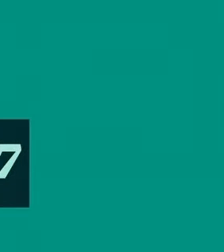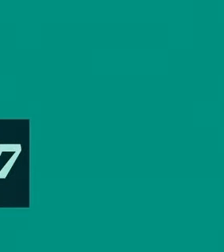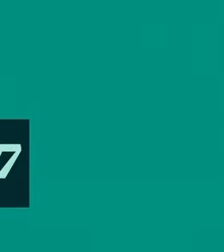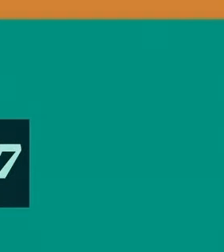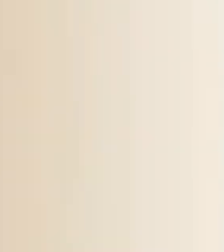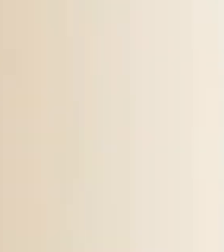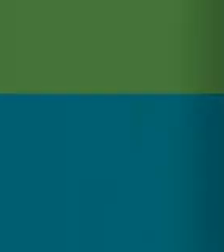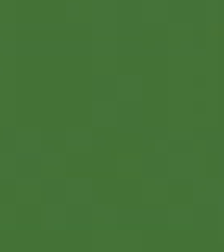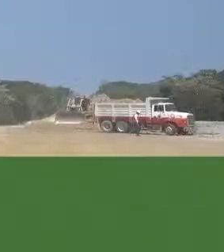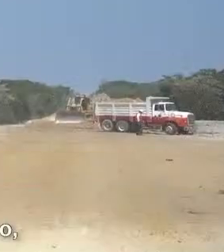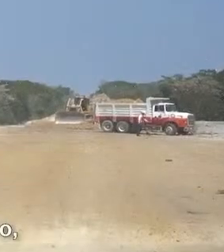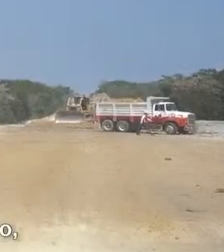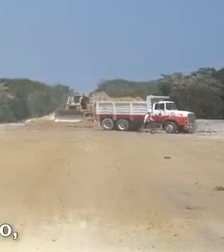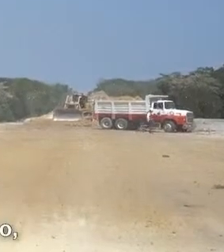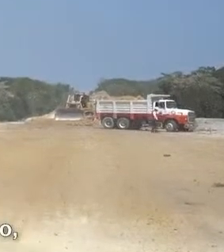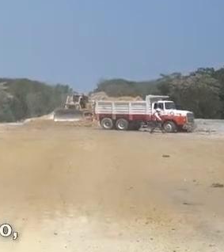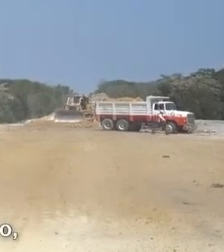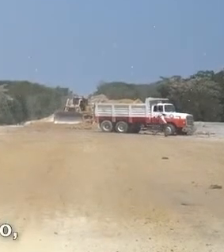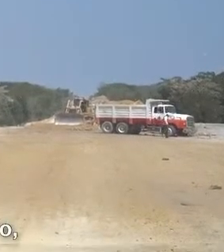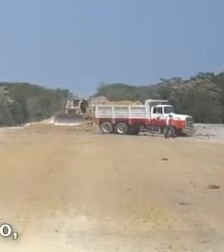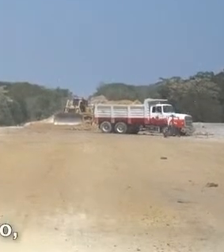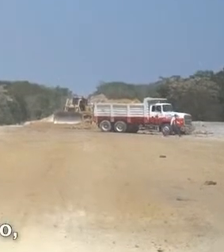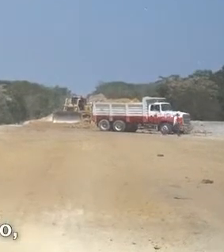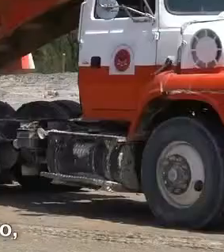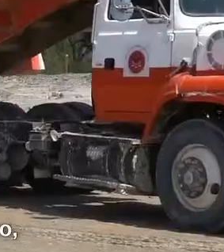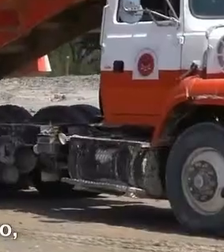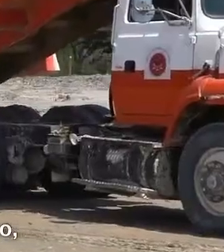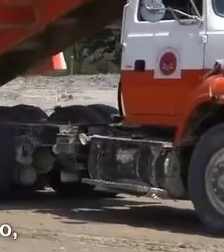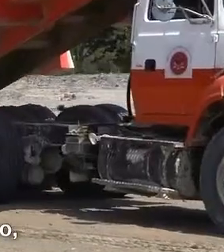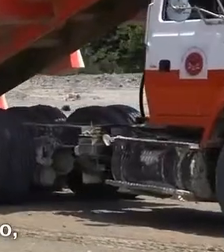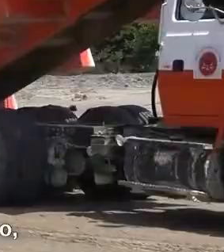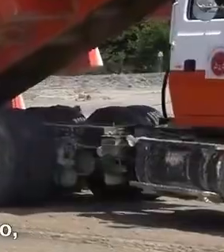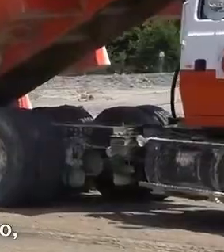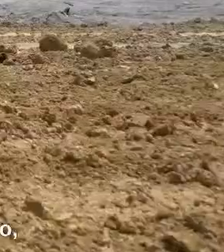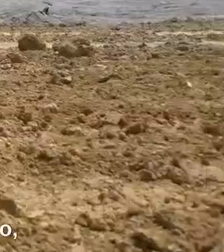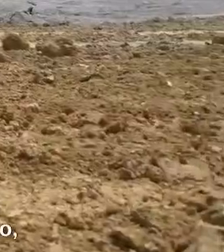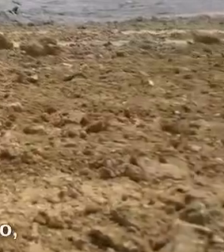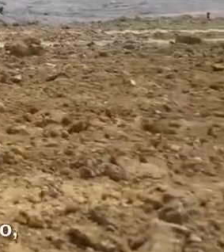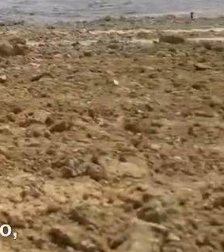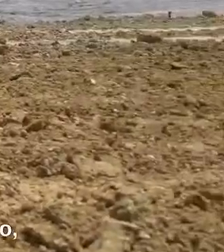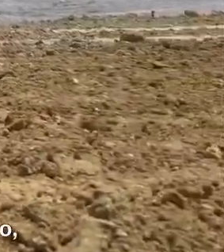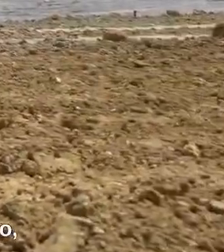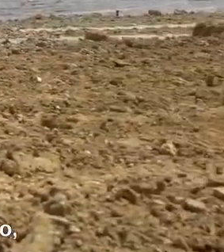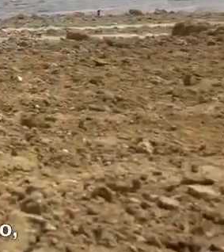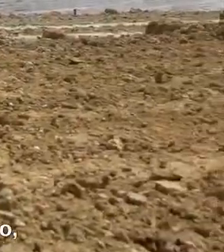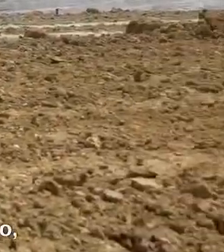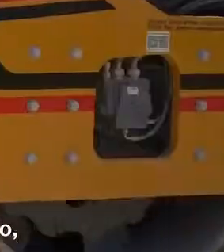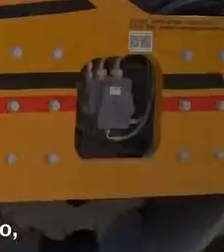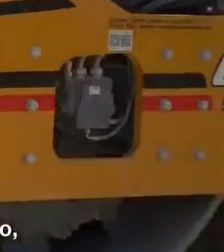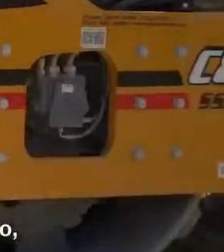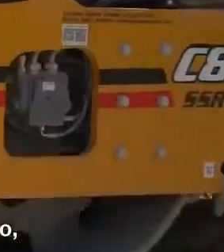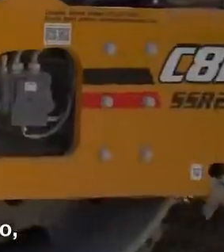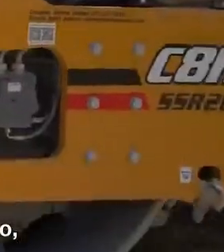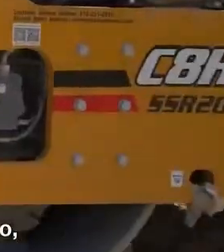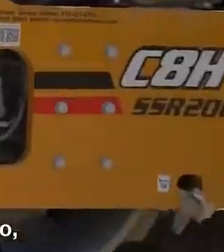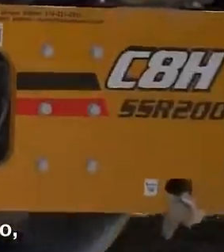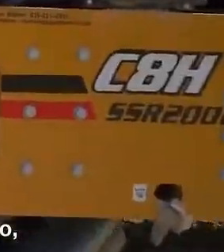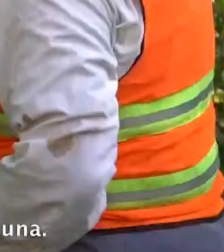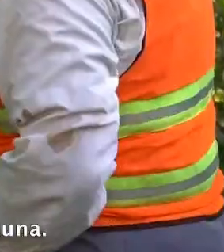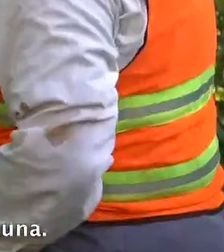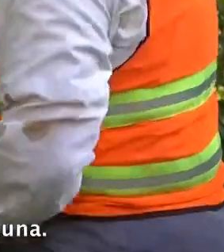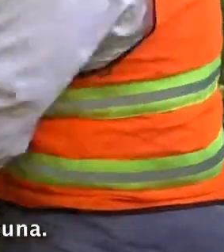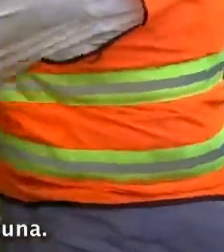157. En el tramo 1, continúan los trabajos de suministro, compactación y afine de capa de